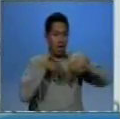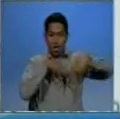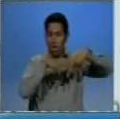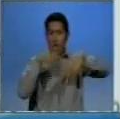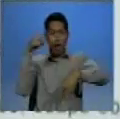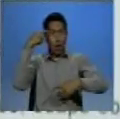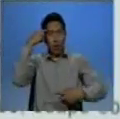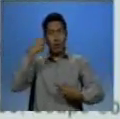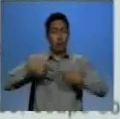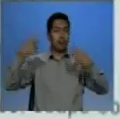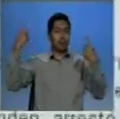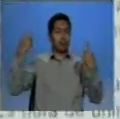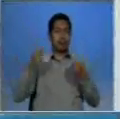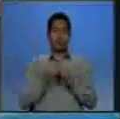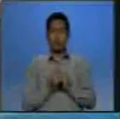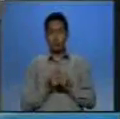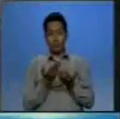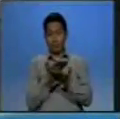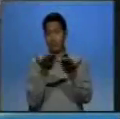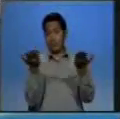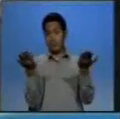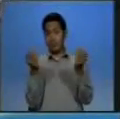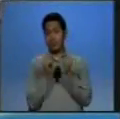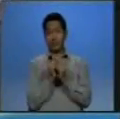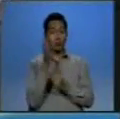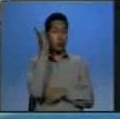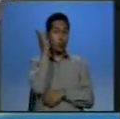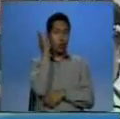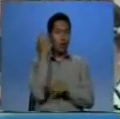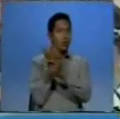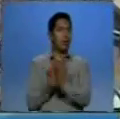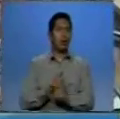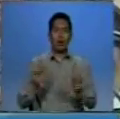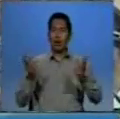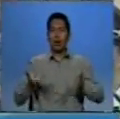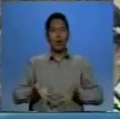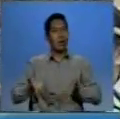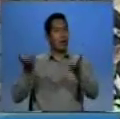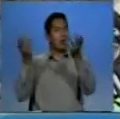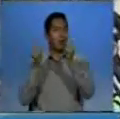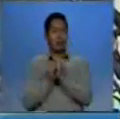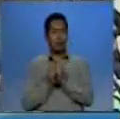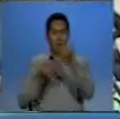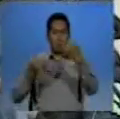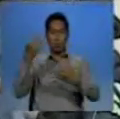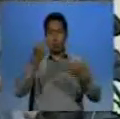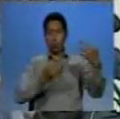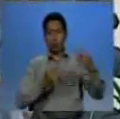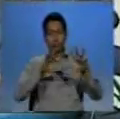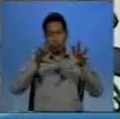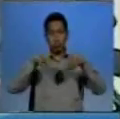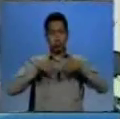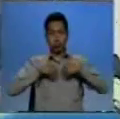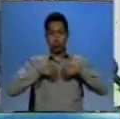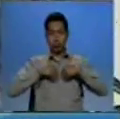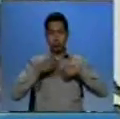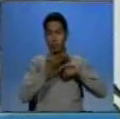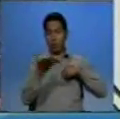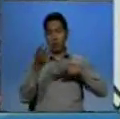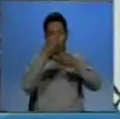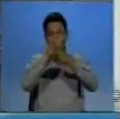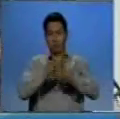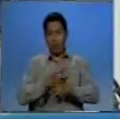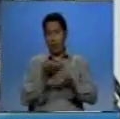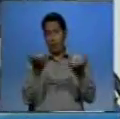del gobierno. Pese a todo lo ocurrido, Manuela Pic fue puesta en libertad luego que la jueza Gloria Pinza aceptó el recurso de protección a su